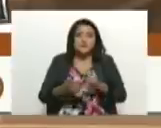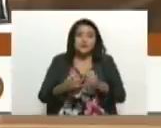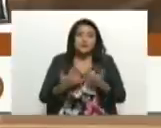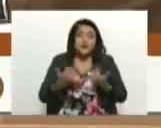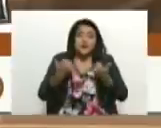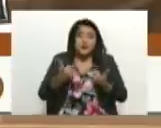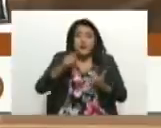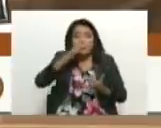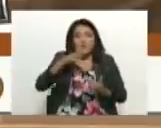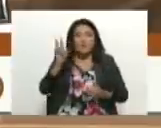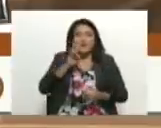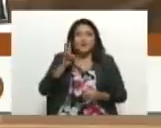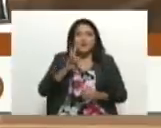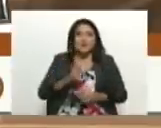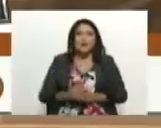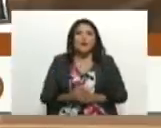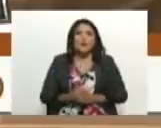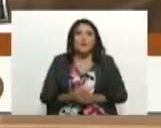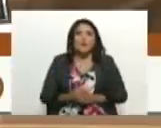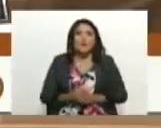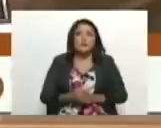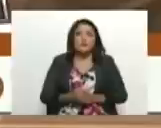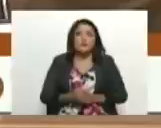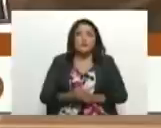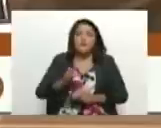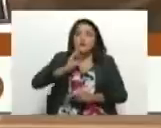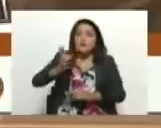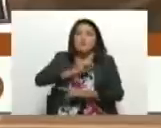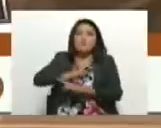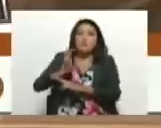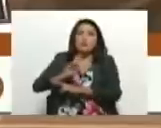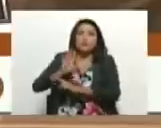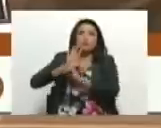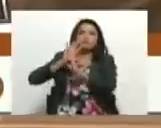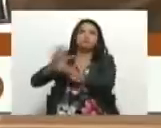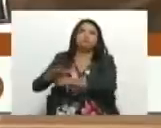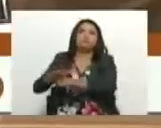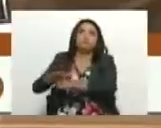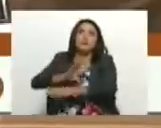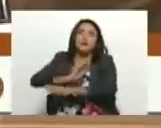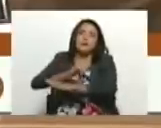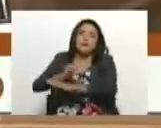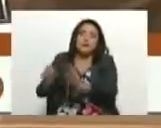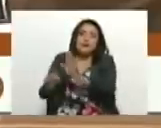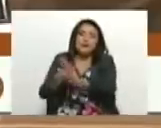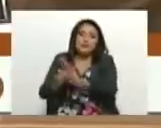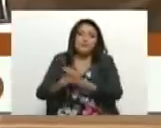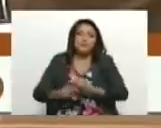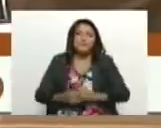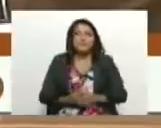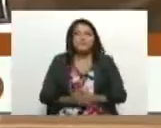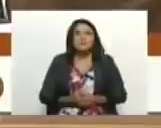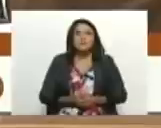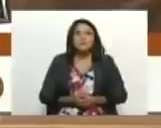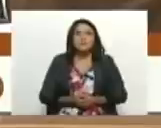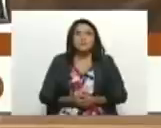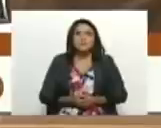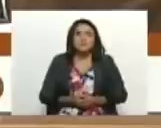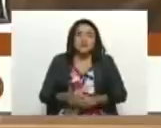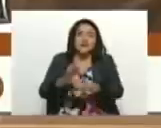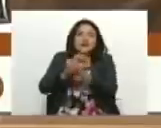Venezuela les va a responder con toda la fuerza que tiene. Con la